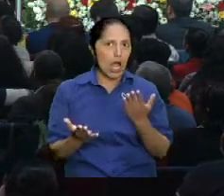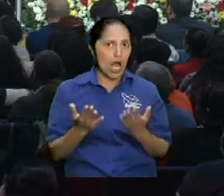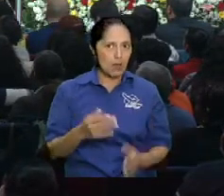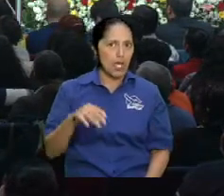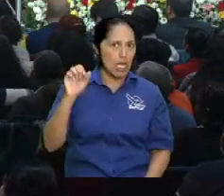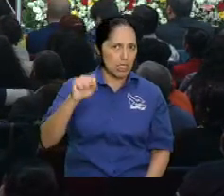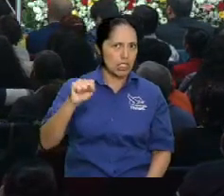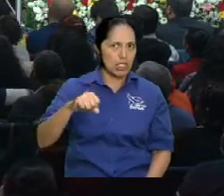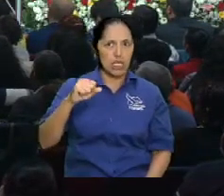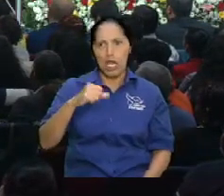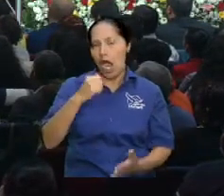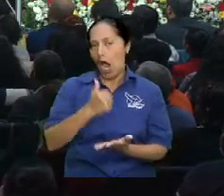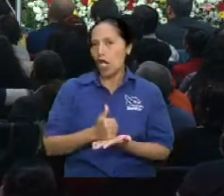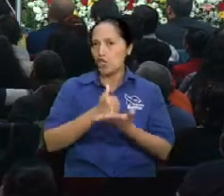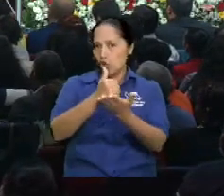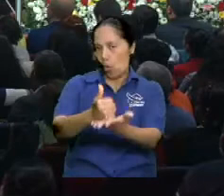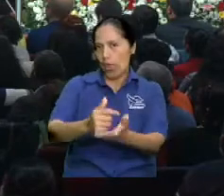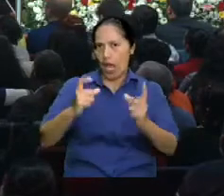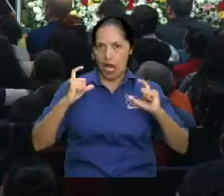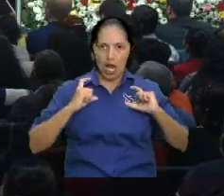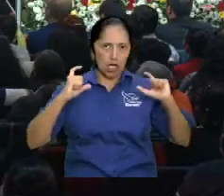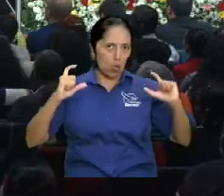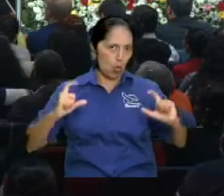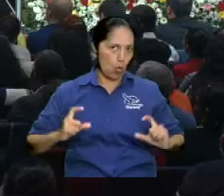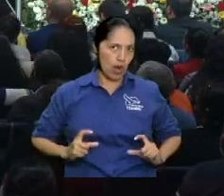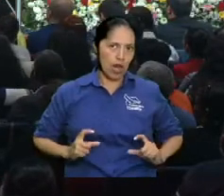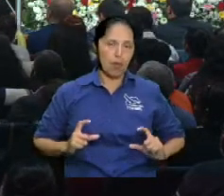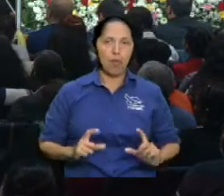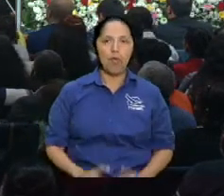tomar una copa de vino al día, qué alegría.